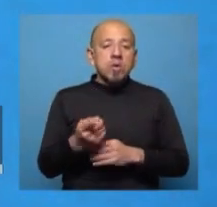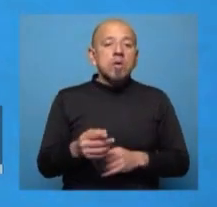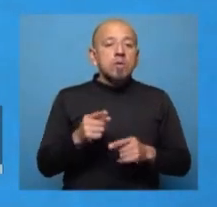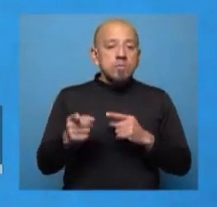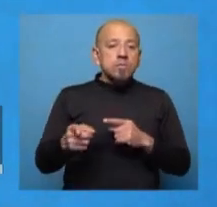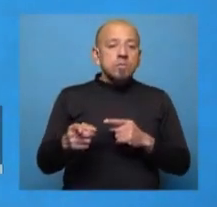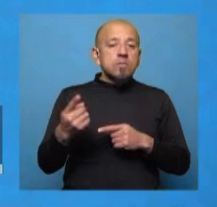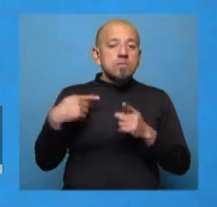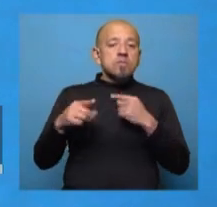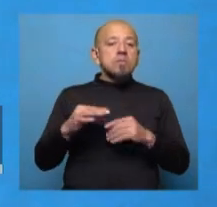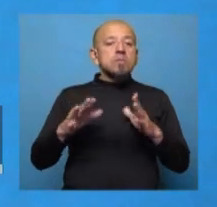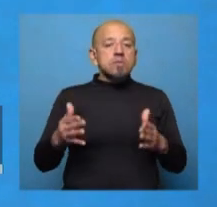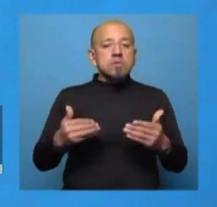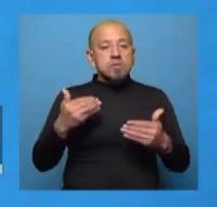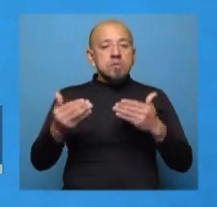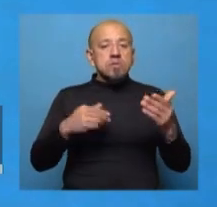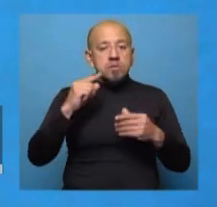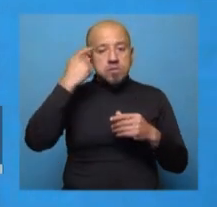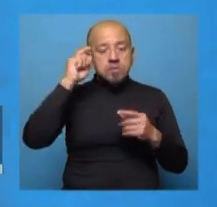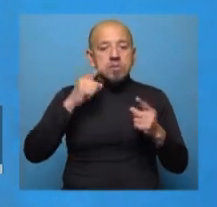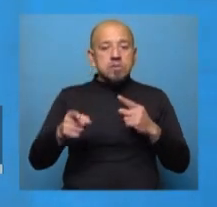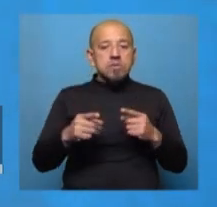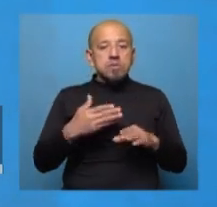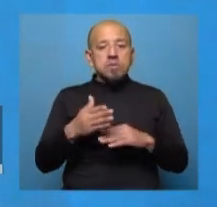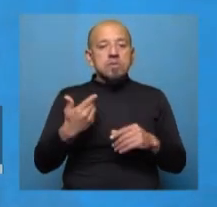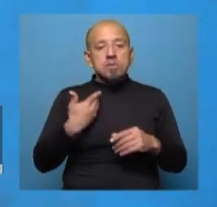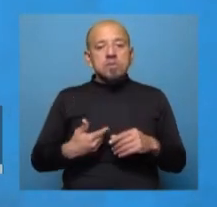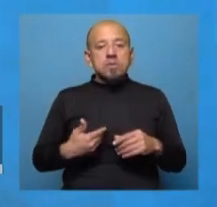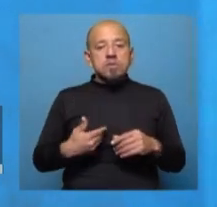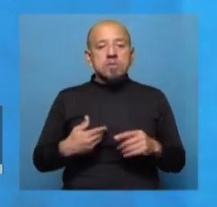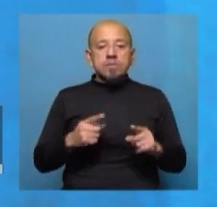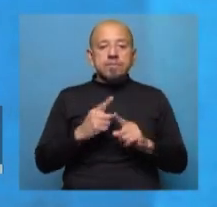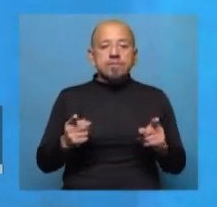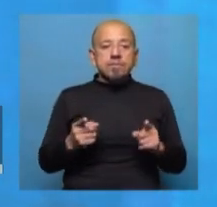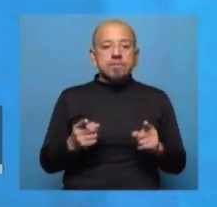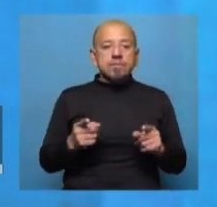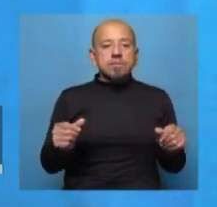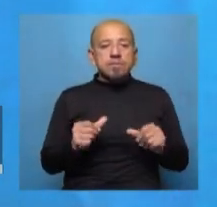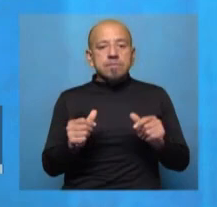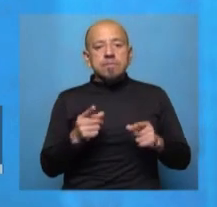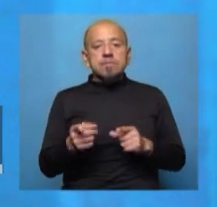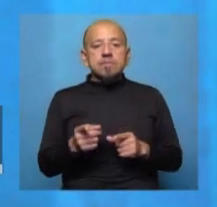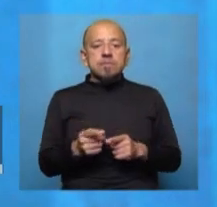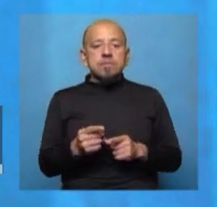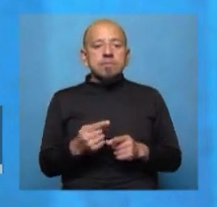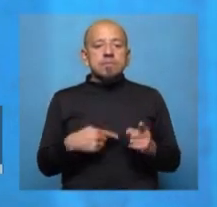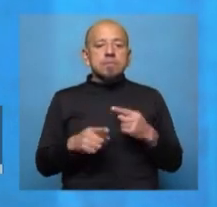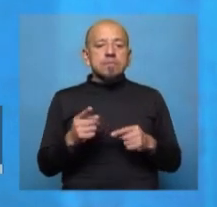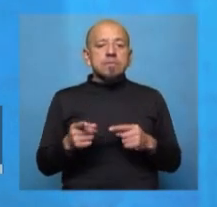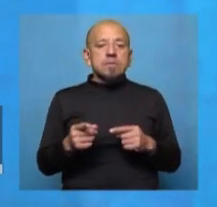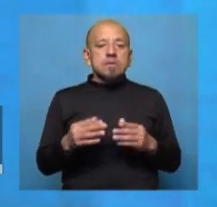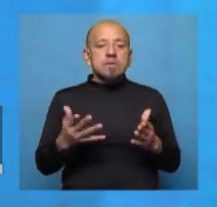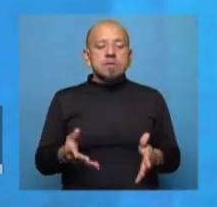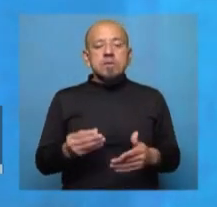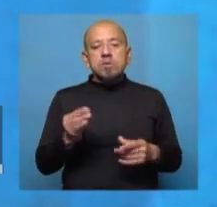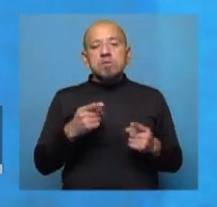aquel entonces parecía una iniciativa pujante que luego lamentablemente no terminó de concretarse en en en las expectativas